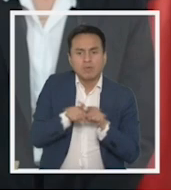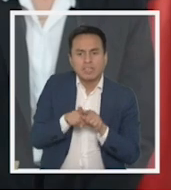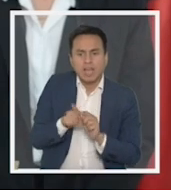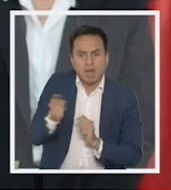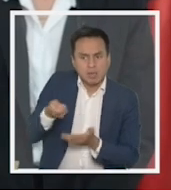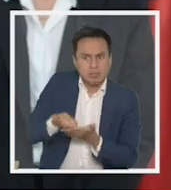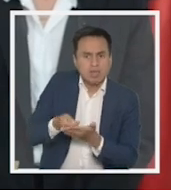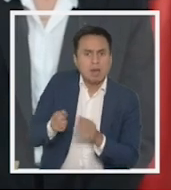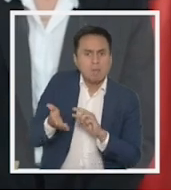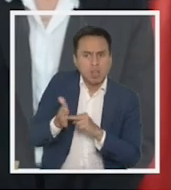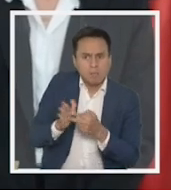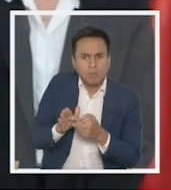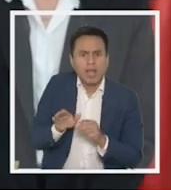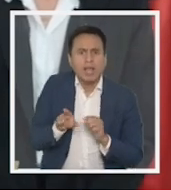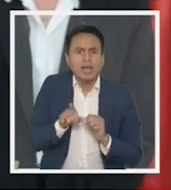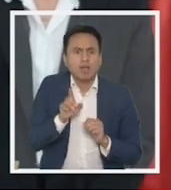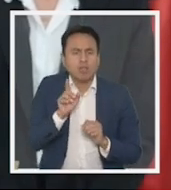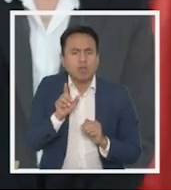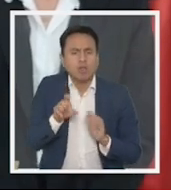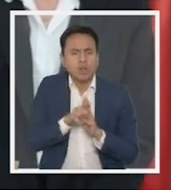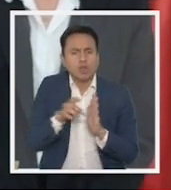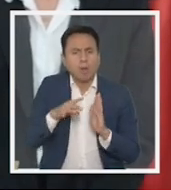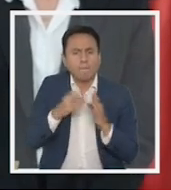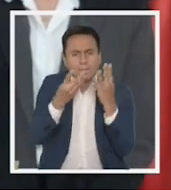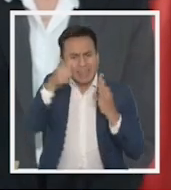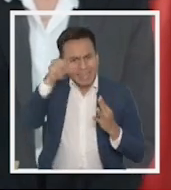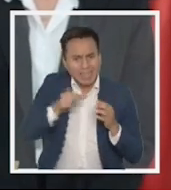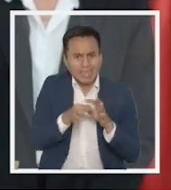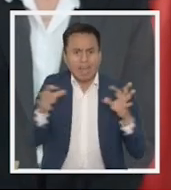en el delito de secuestro y la ley que aumenta la pena de